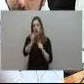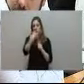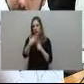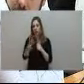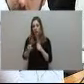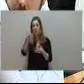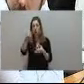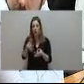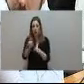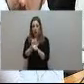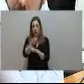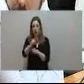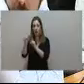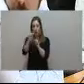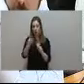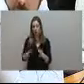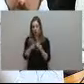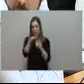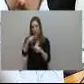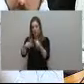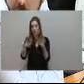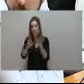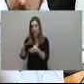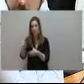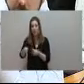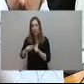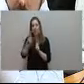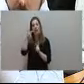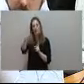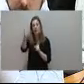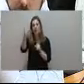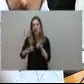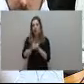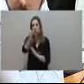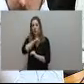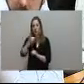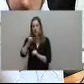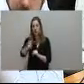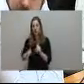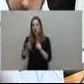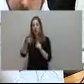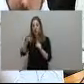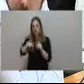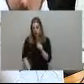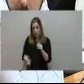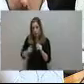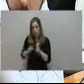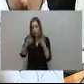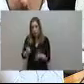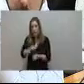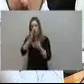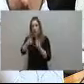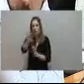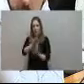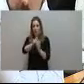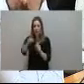trabajo y protección social para las familias, perspectivas de desarrollo personal y profesional, libertad de expresión y organización de los trabajadores,